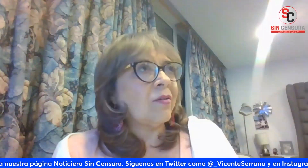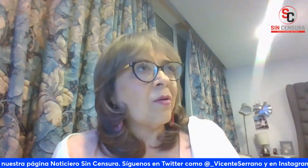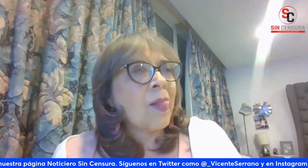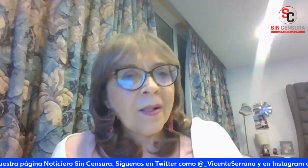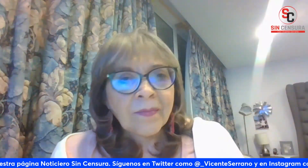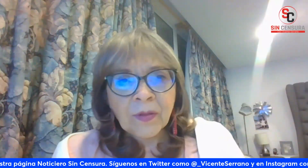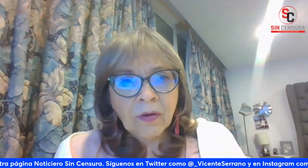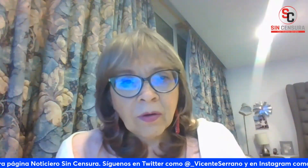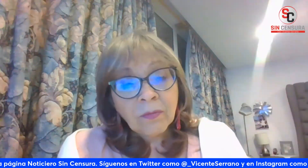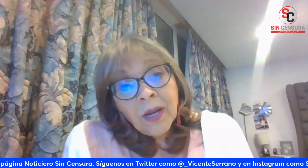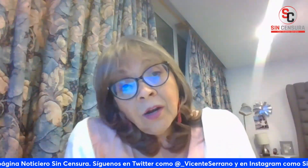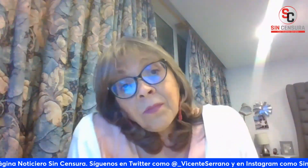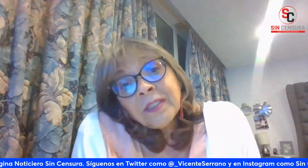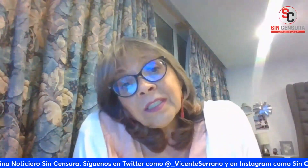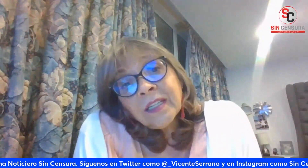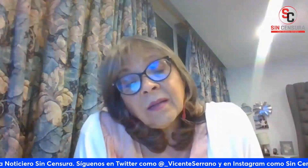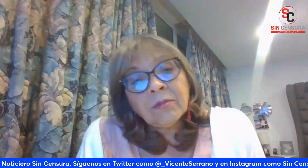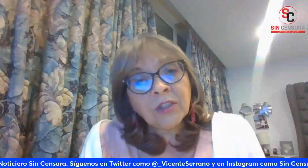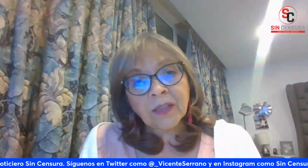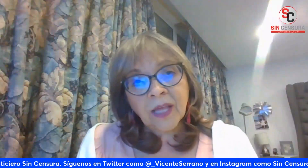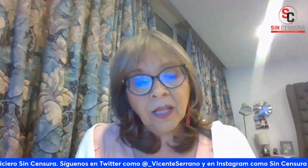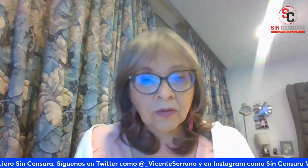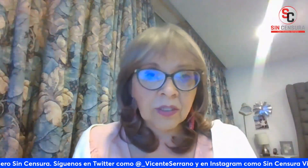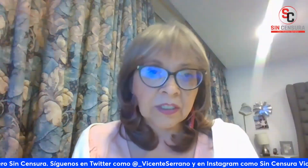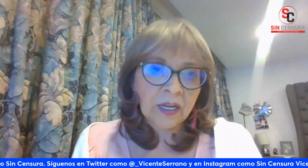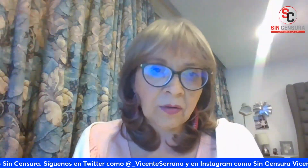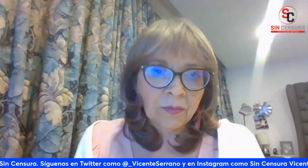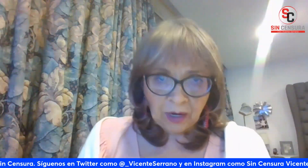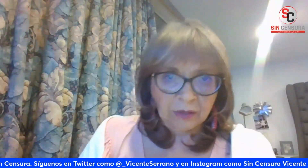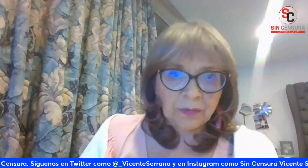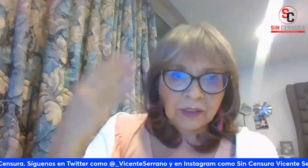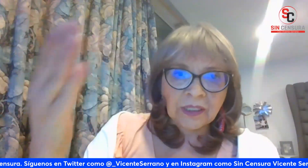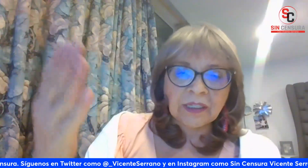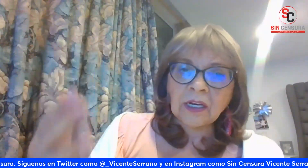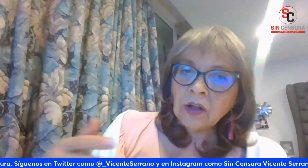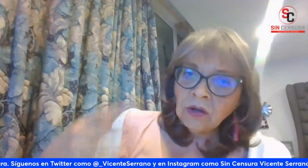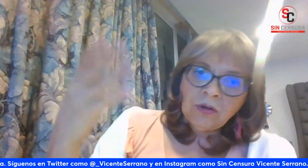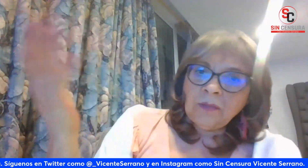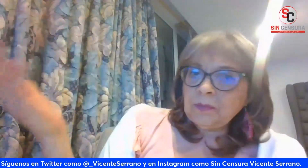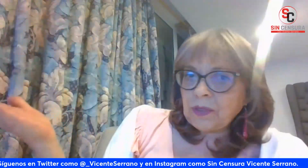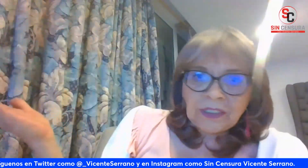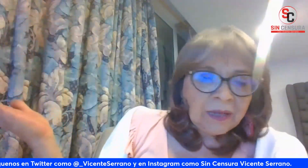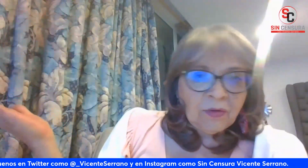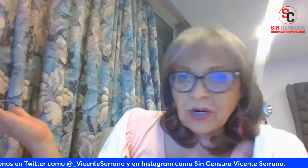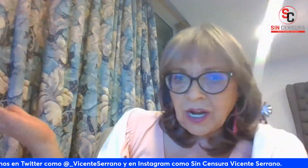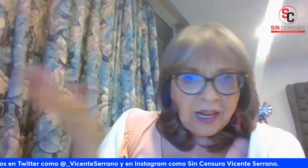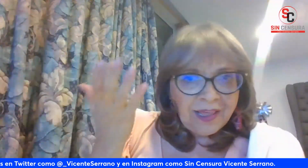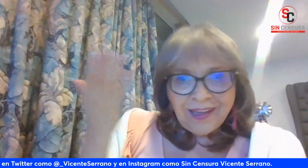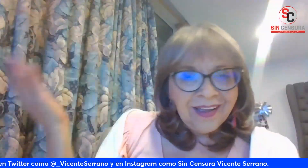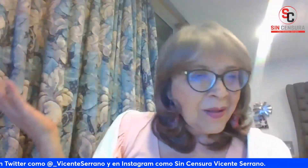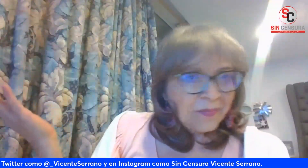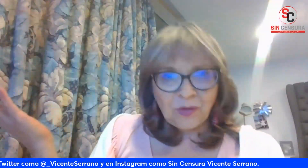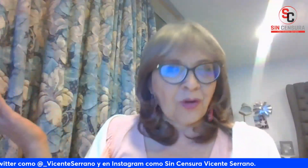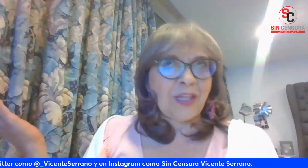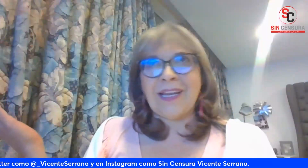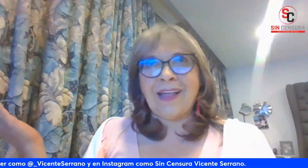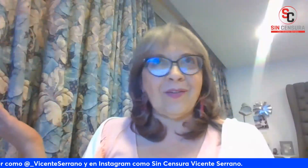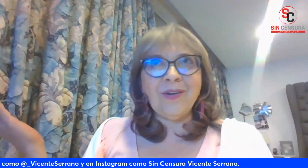que de Hidalgo, ¿no? Bueno, pues es que estamos tratando, decía, ¿no? Porque los periodistas le decían, oye, pues ¿por qué está ahí Monreal